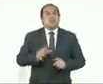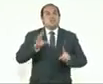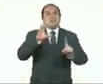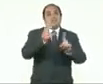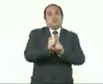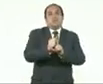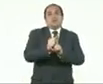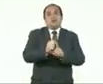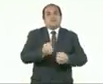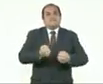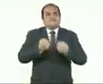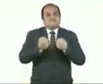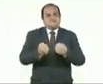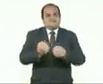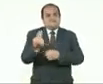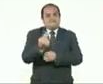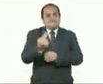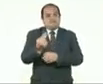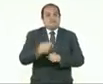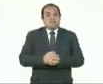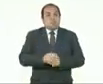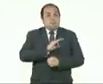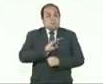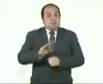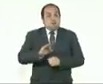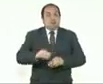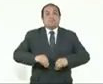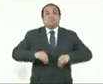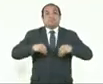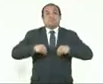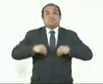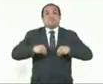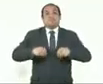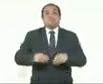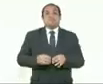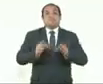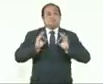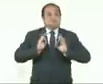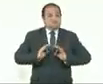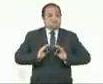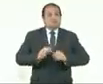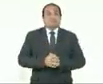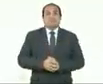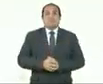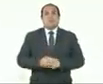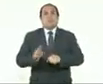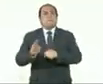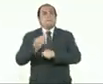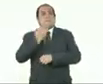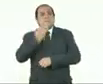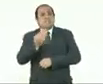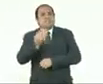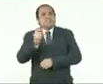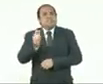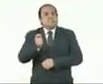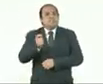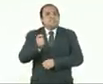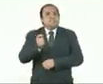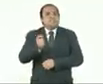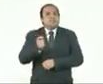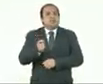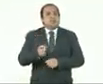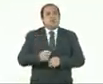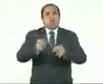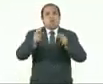fuerza necesaria para poder desarrollar la vida. El bien en su sentido más original